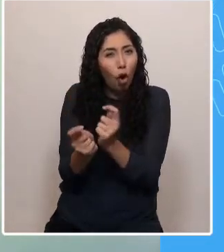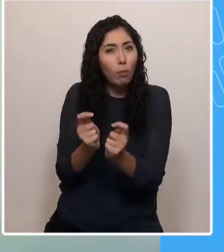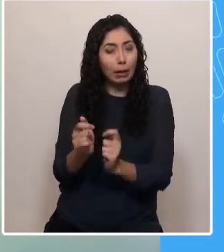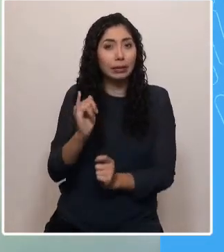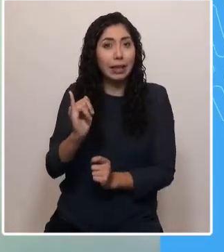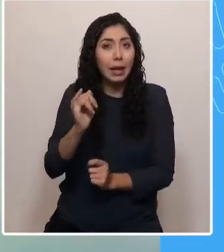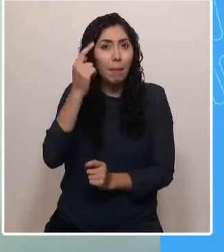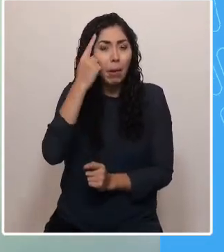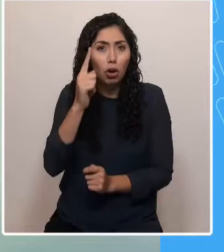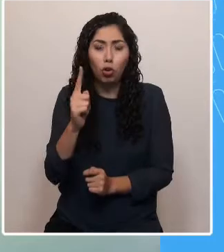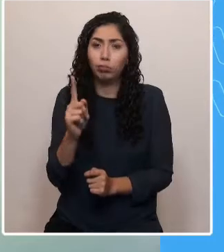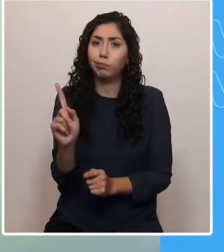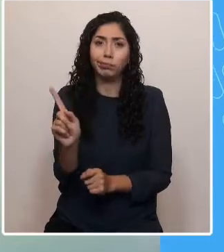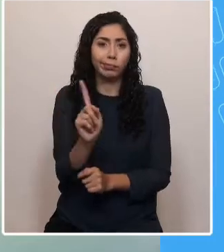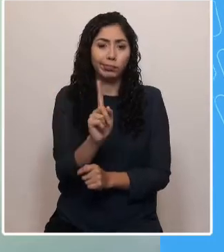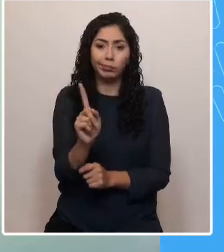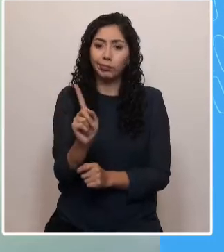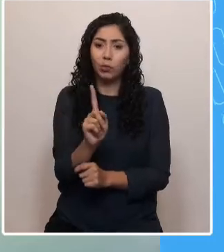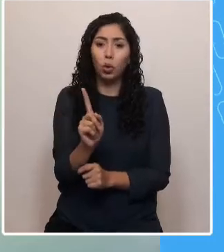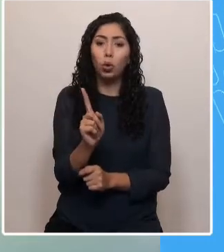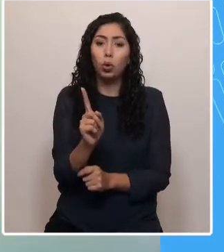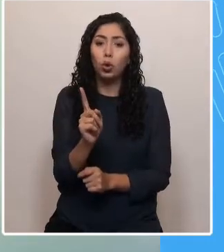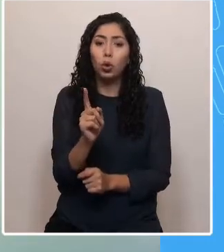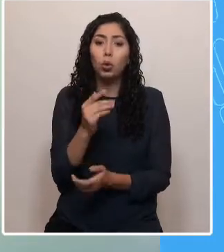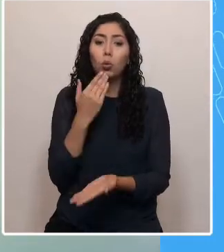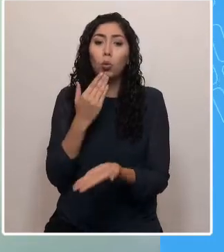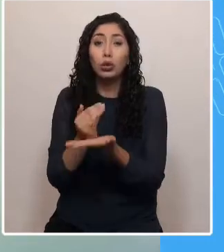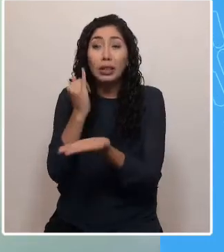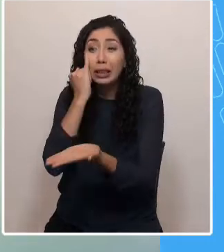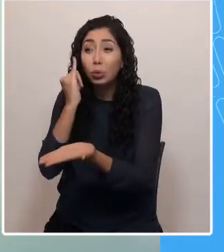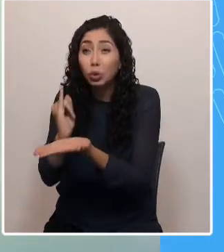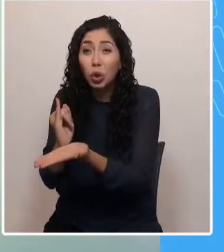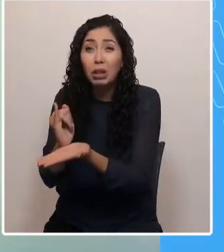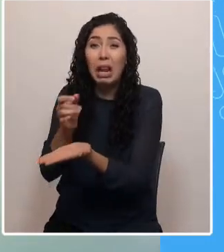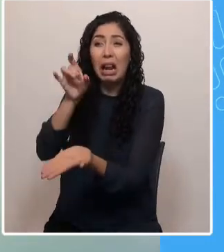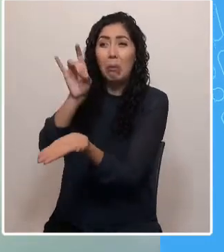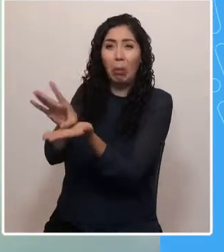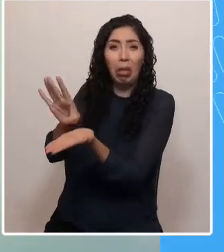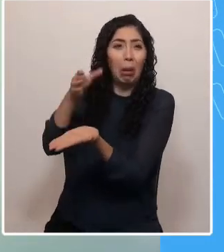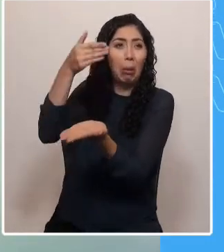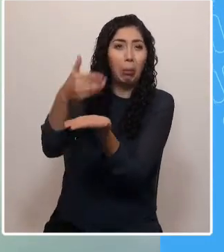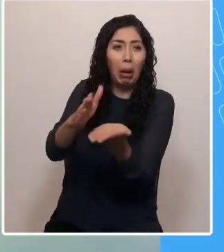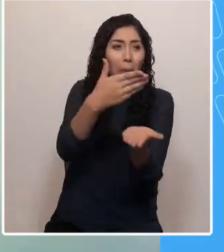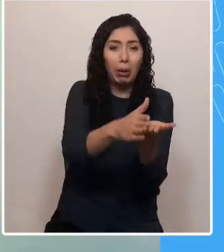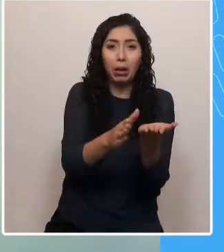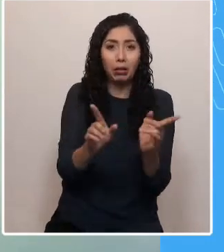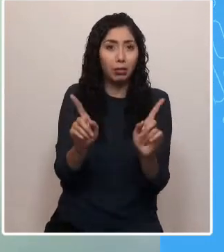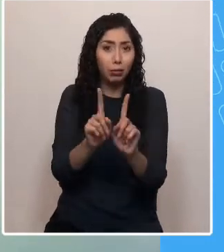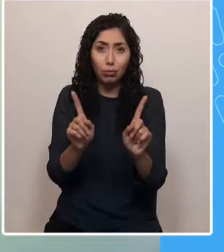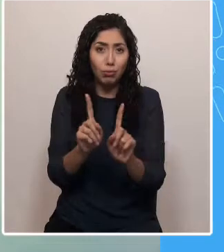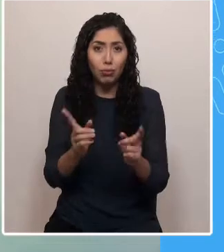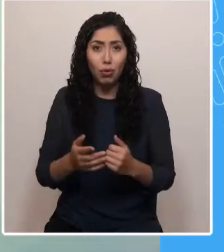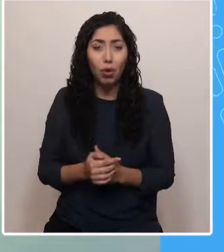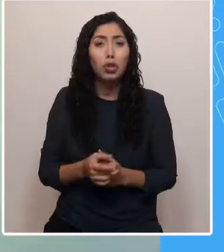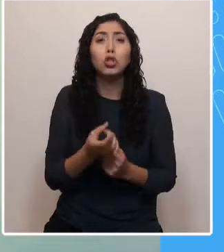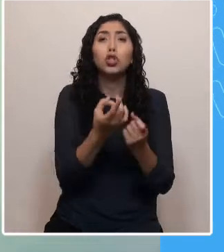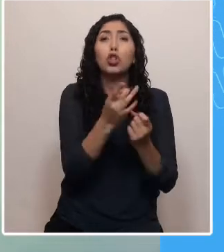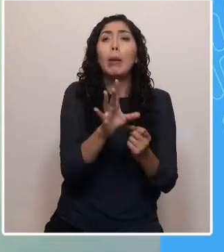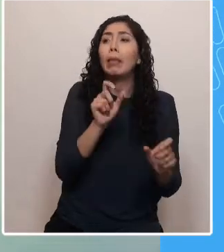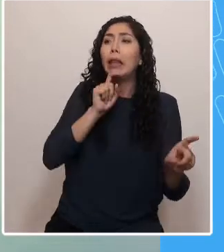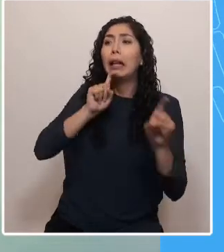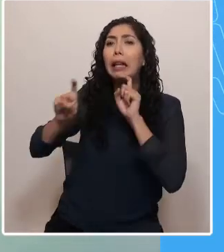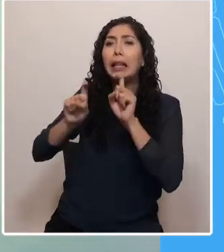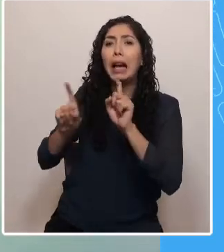no refundemos cada institución, no eliminemos cada institución que algunas de estas personas injustamente pueden criticar, sino que debemos apoyar.